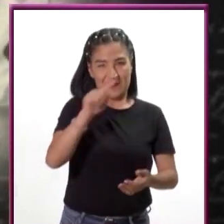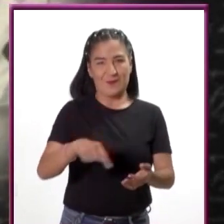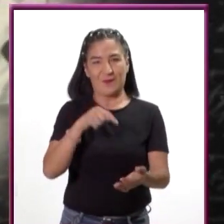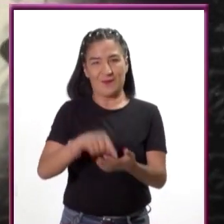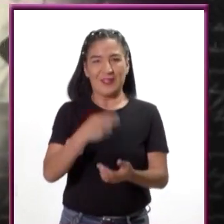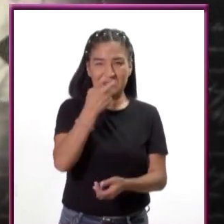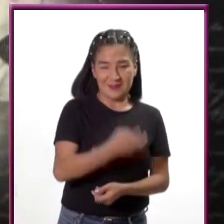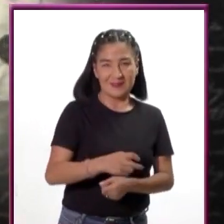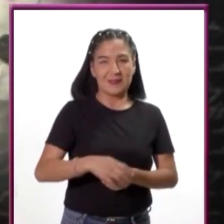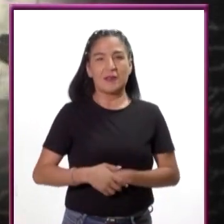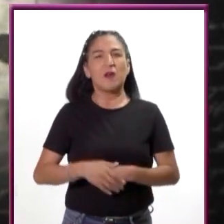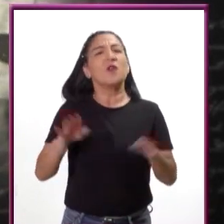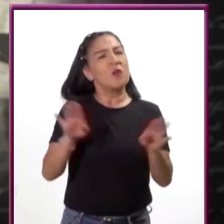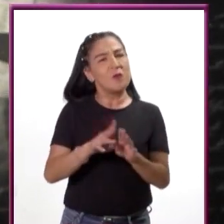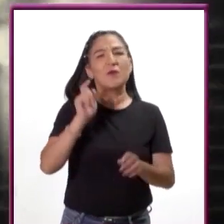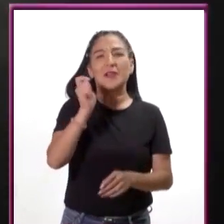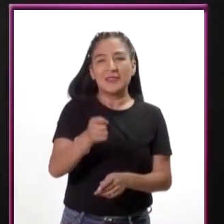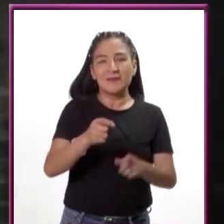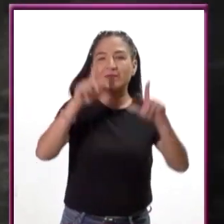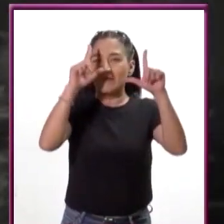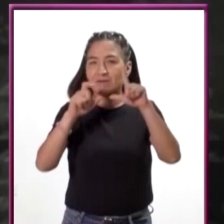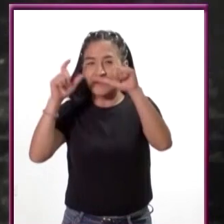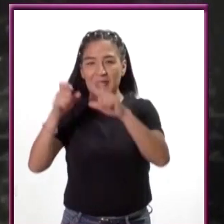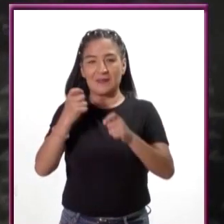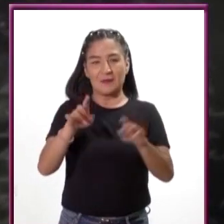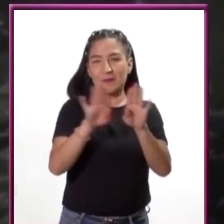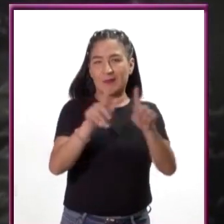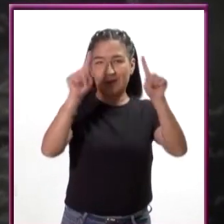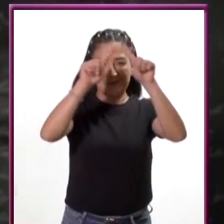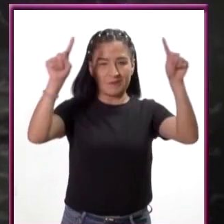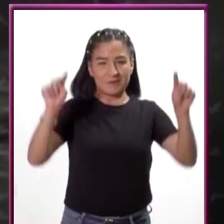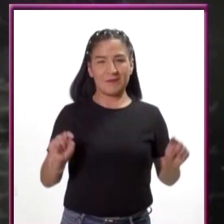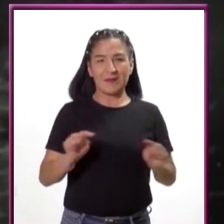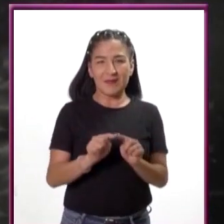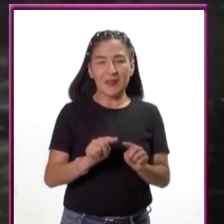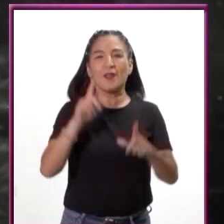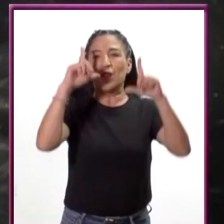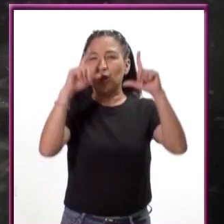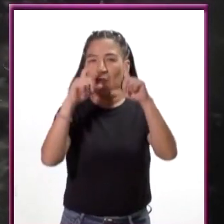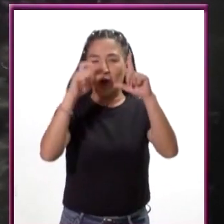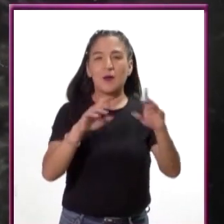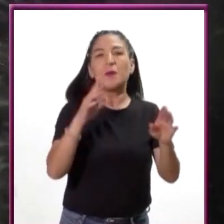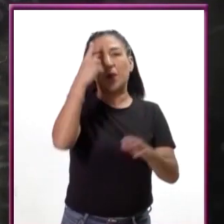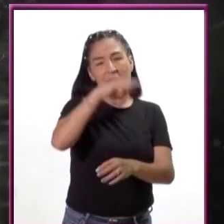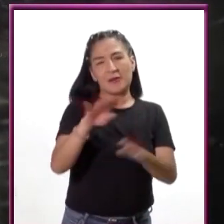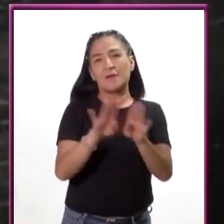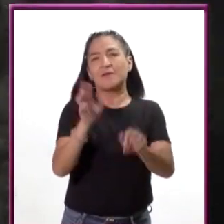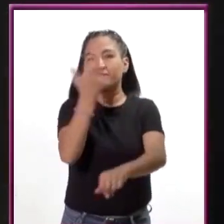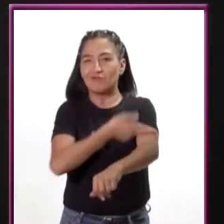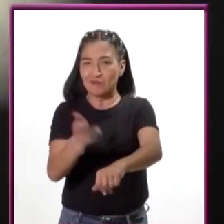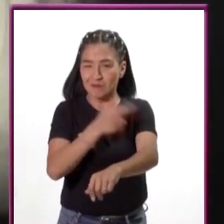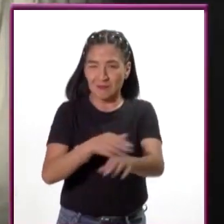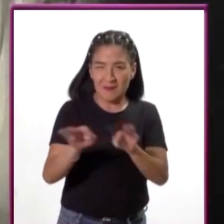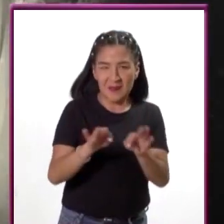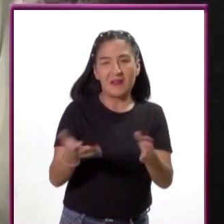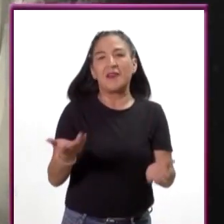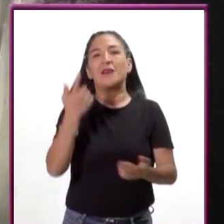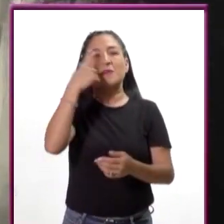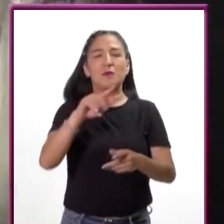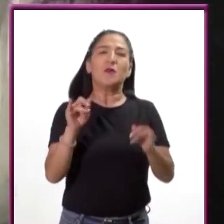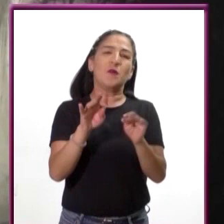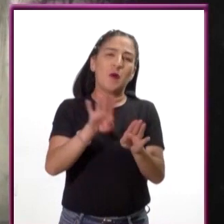comunidad? Realizaba retratos construidos tanto de busto para trámites personales como de cuerpo